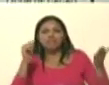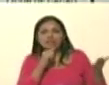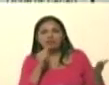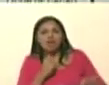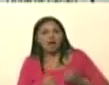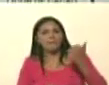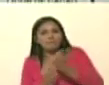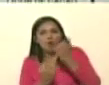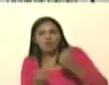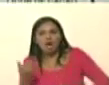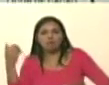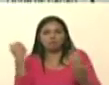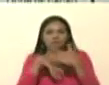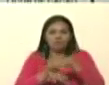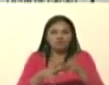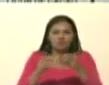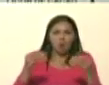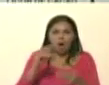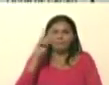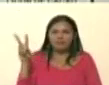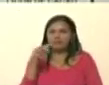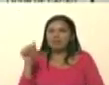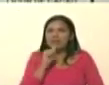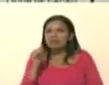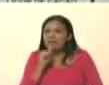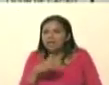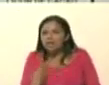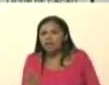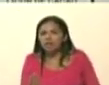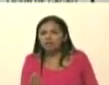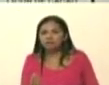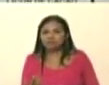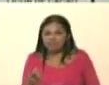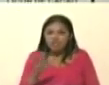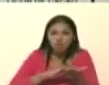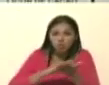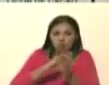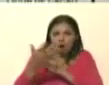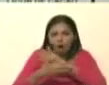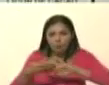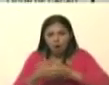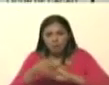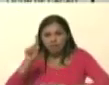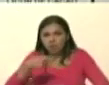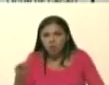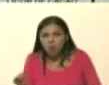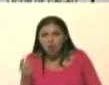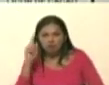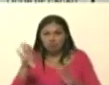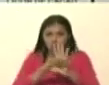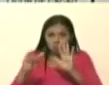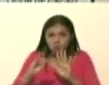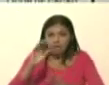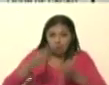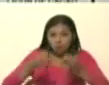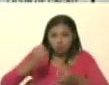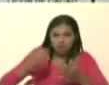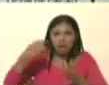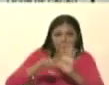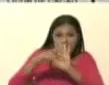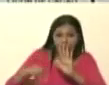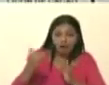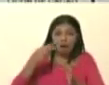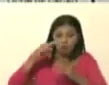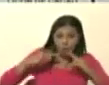apoya la invasión de venezuela un ejército extranjero quien es la solución a los problemas es constitucional es justo es legal es